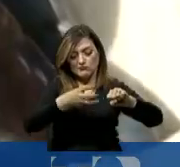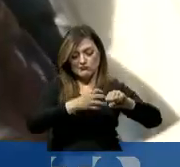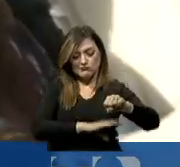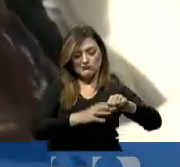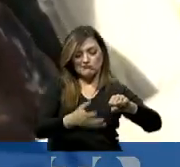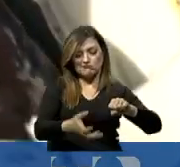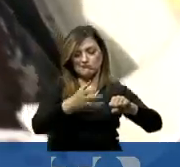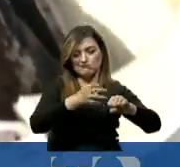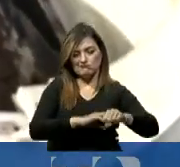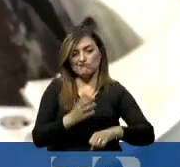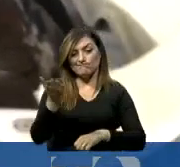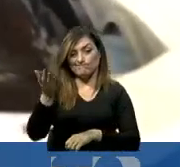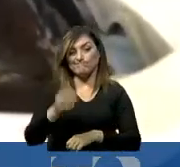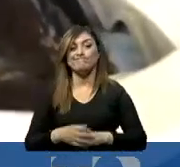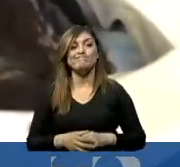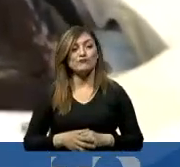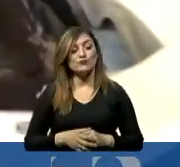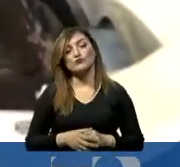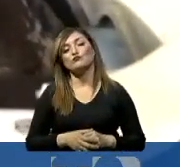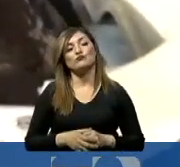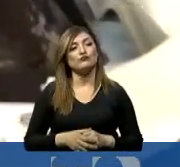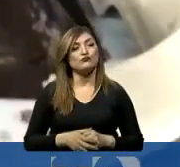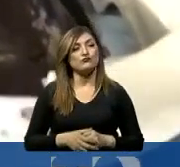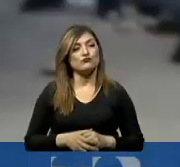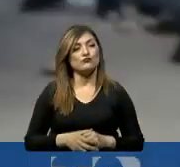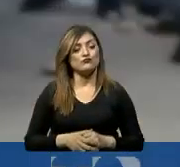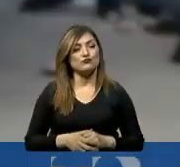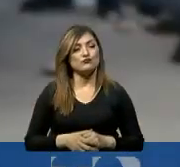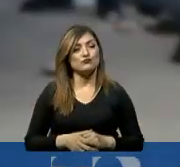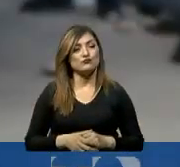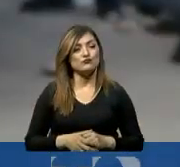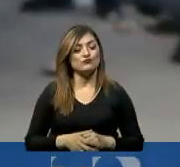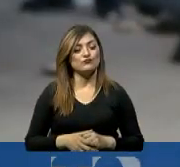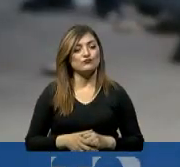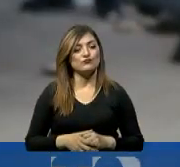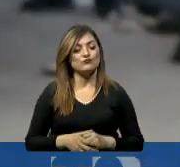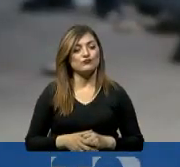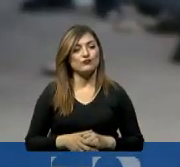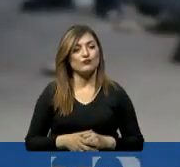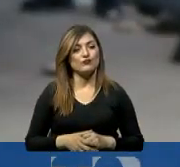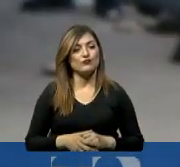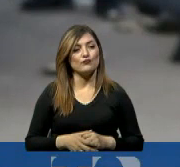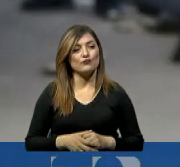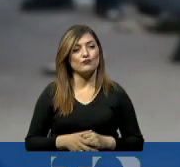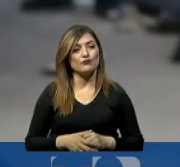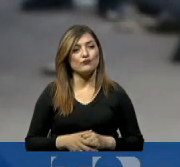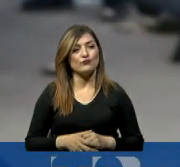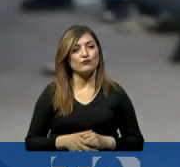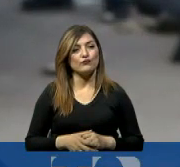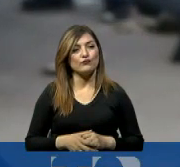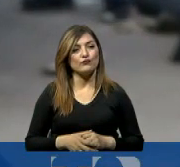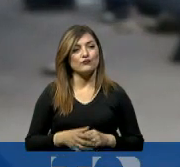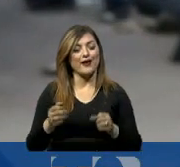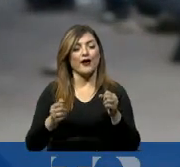camuflados en compartimientos adaptados a lo largo de todo el chasis. Rompiendo ciertos compartimentos que tiene